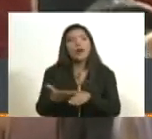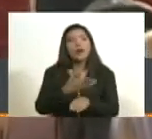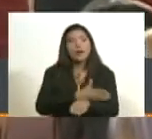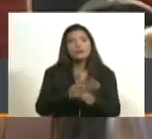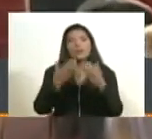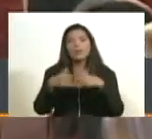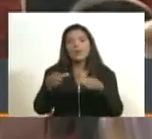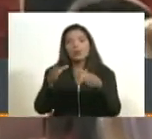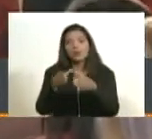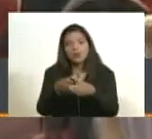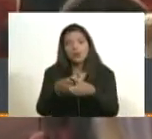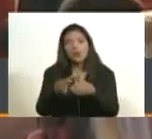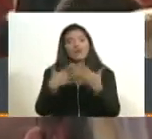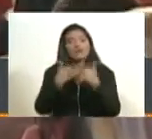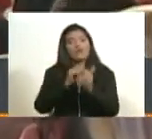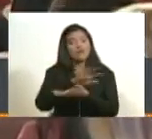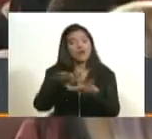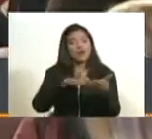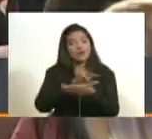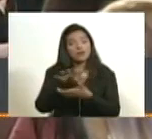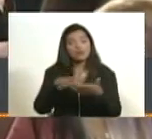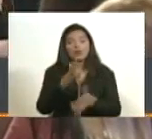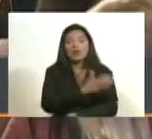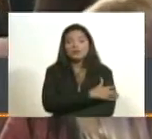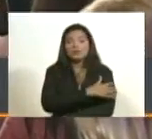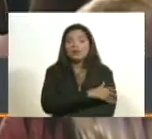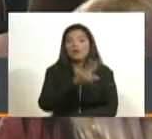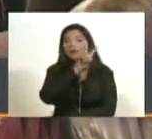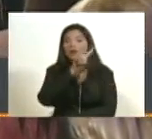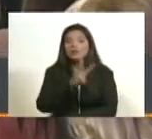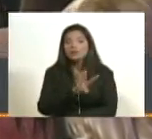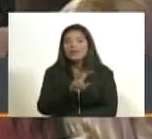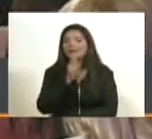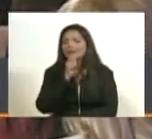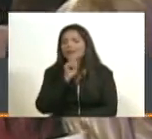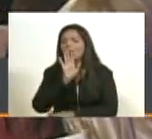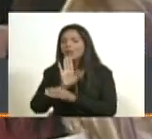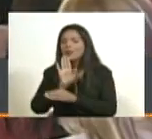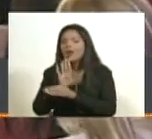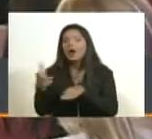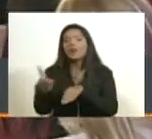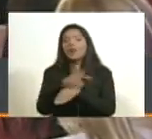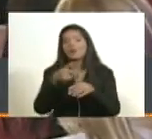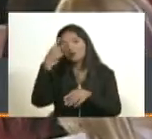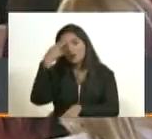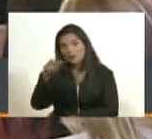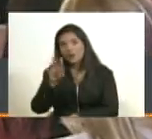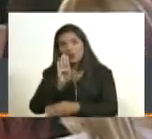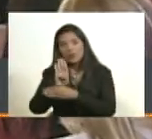grupos violentos de la derecha venezolana protegida por el gobierno de México.